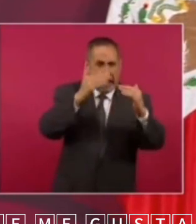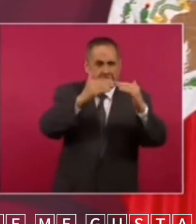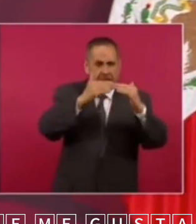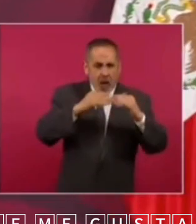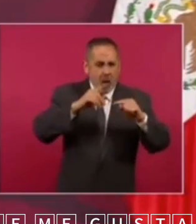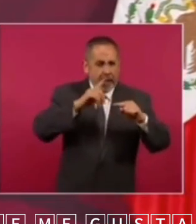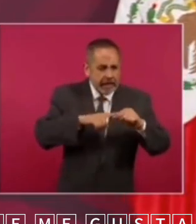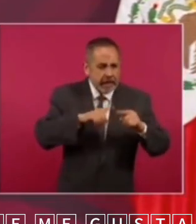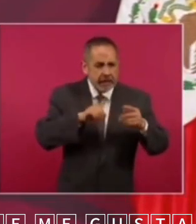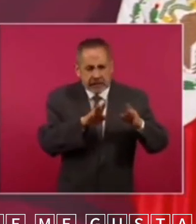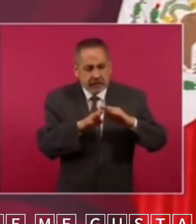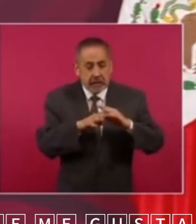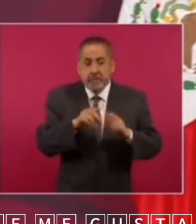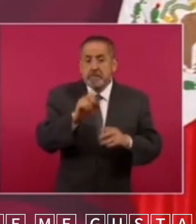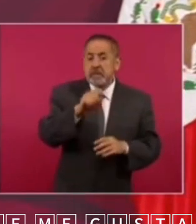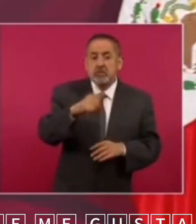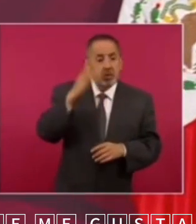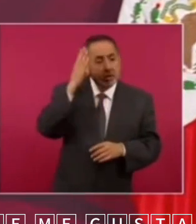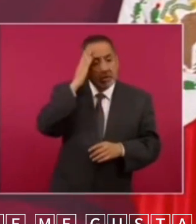desde el gobierno.